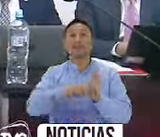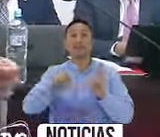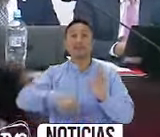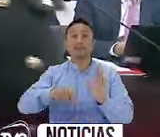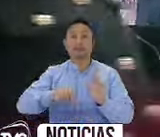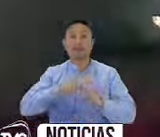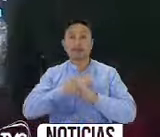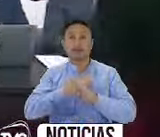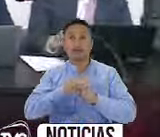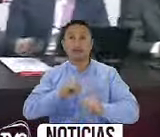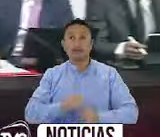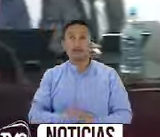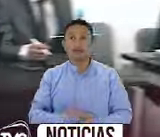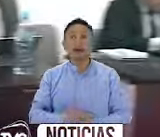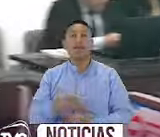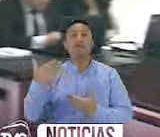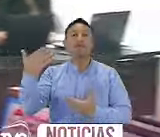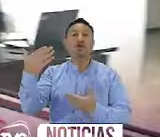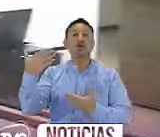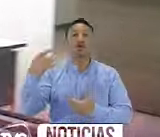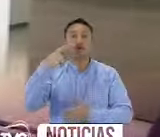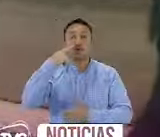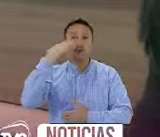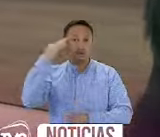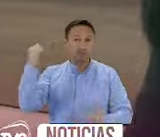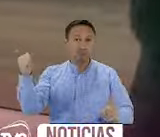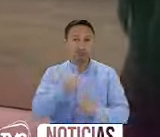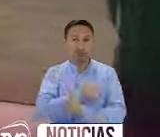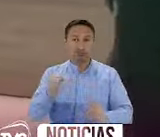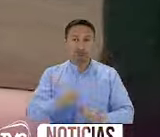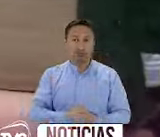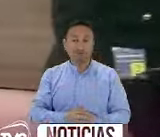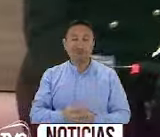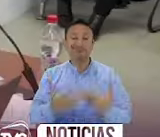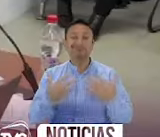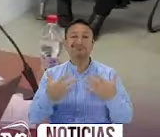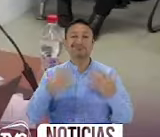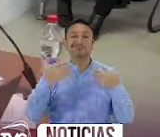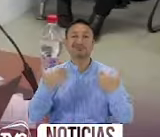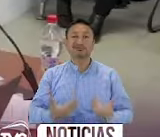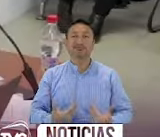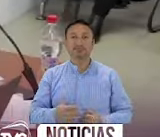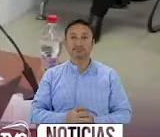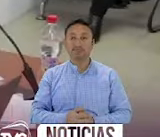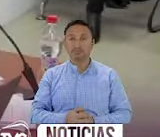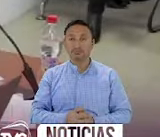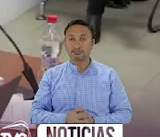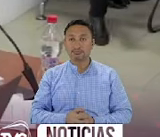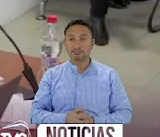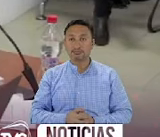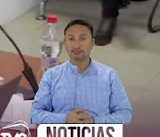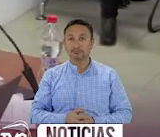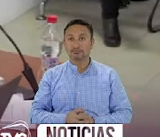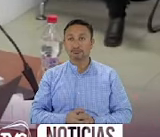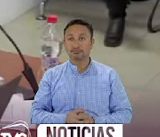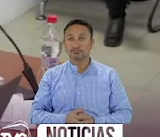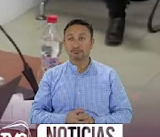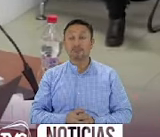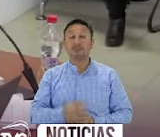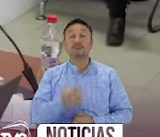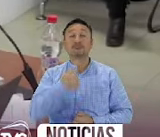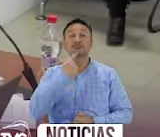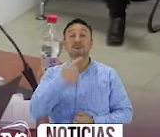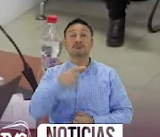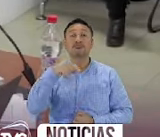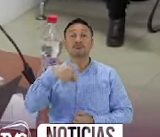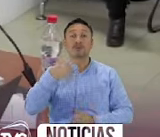violación política de género con base en 8 conductas. Se le acusa además de proceder con